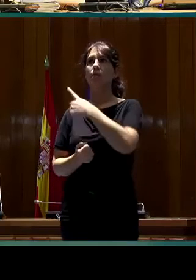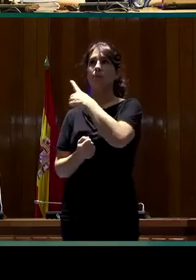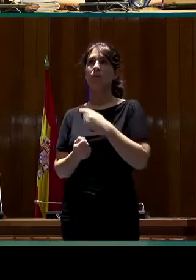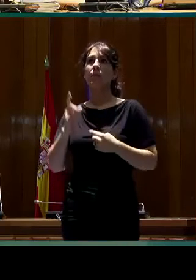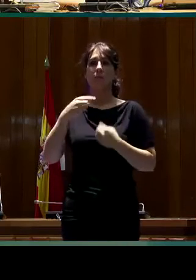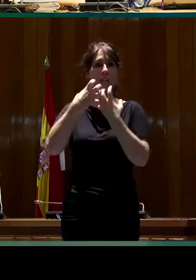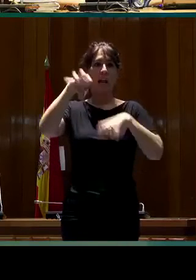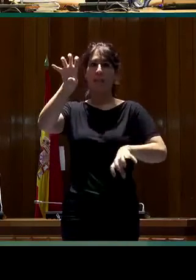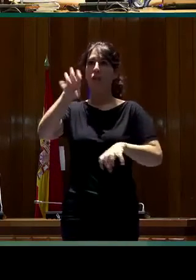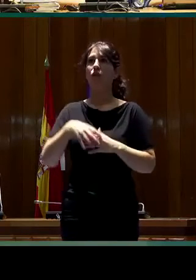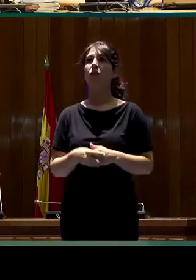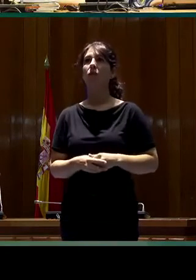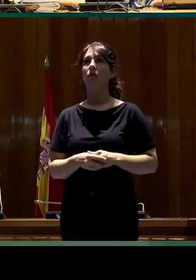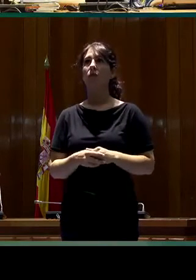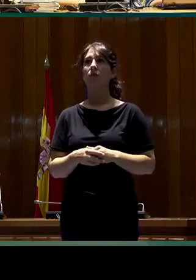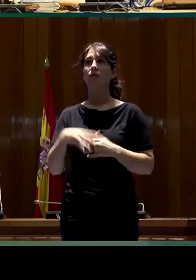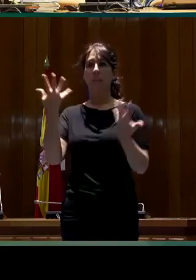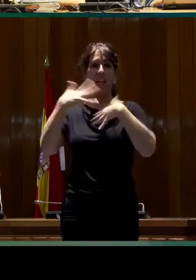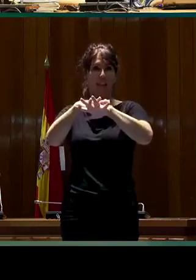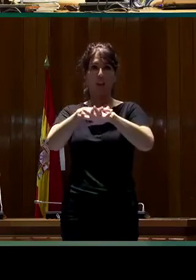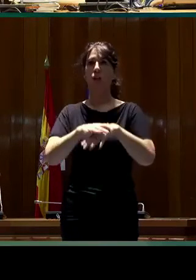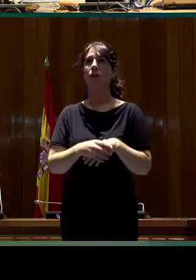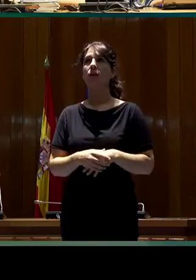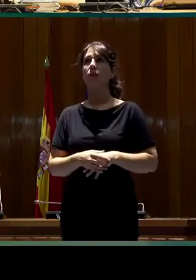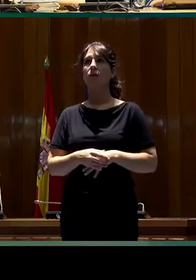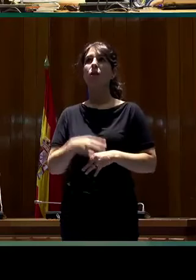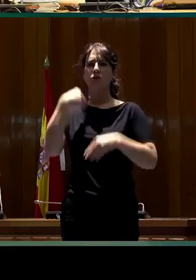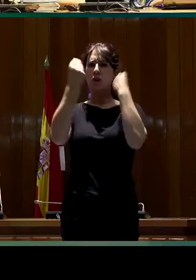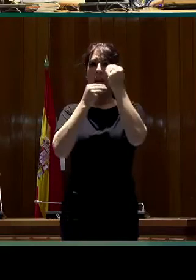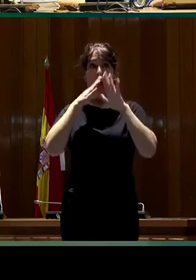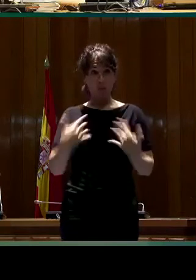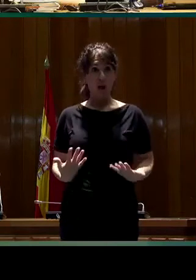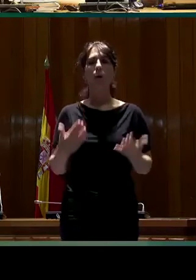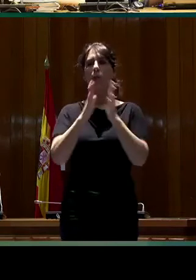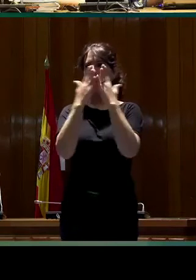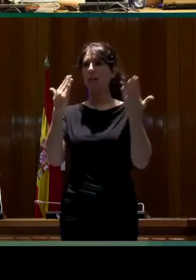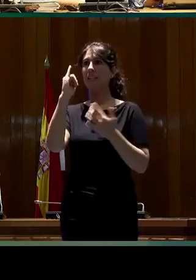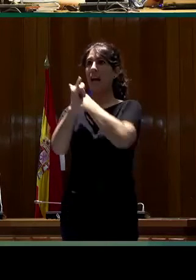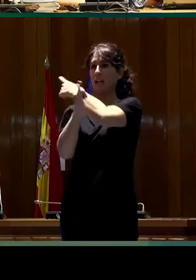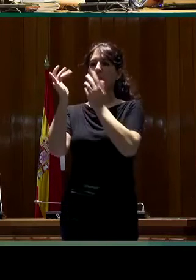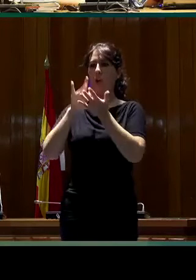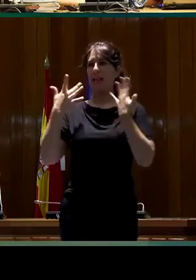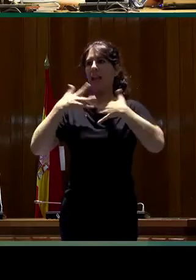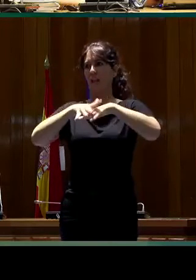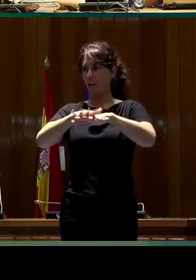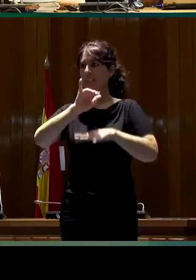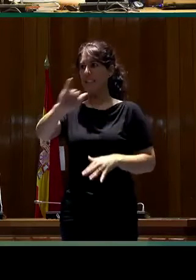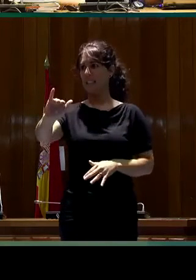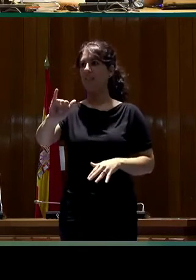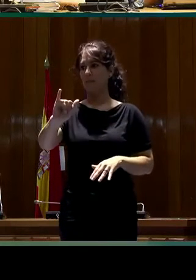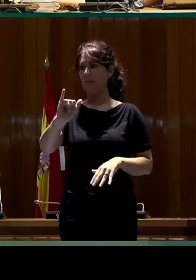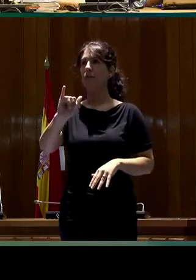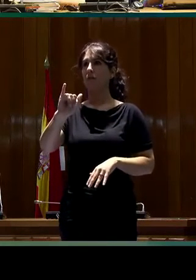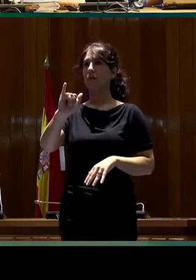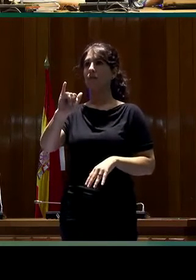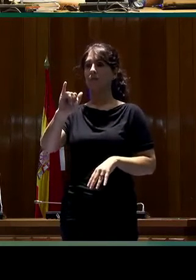segregación, la integración. Yo creo que sí que hay bibliotecas actualmente que se encuentran en este punto, en el de intentar dar